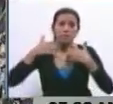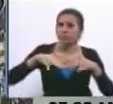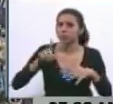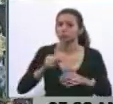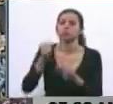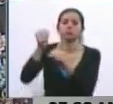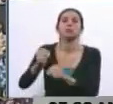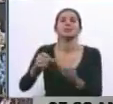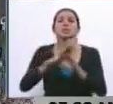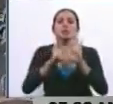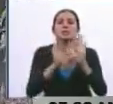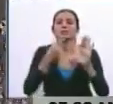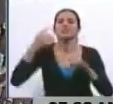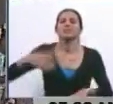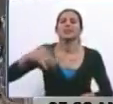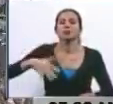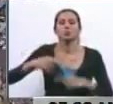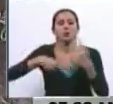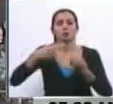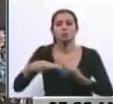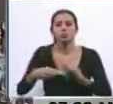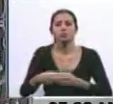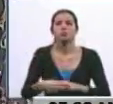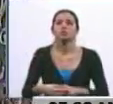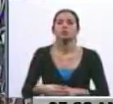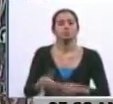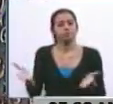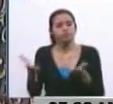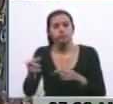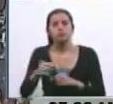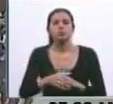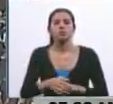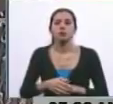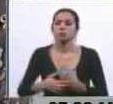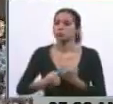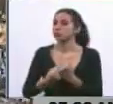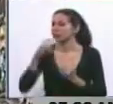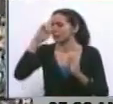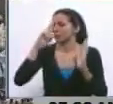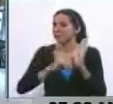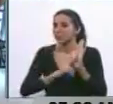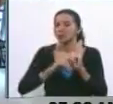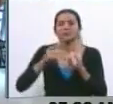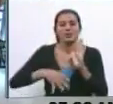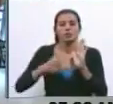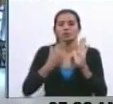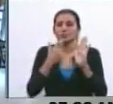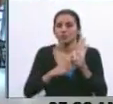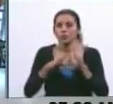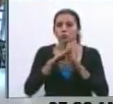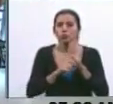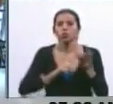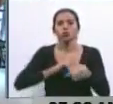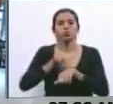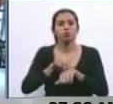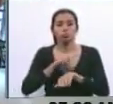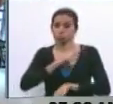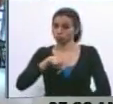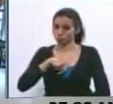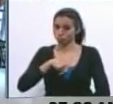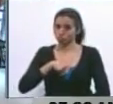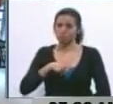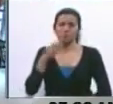es un derecho, y la revolución ha hecho y ha consagrado todos los derechos. Entonces nosotros llegamos a todos los extremos del